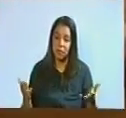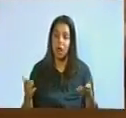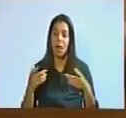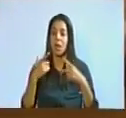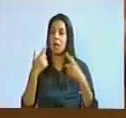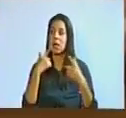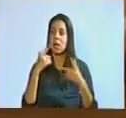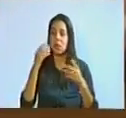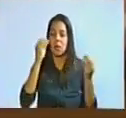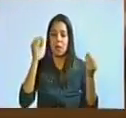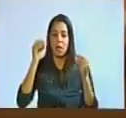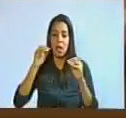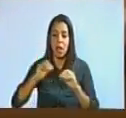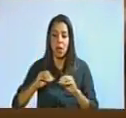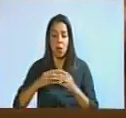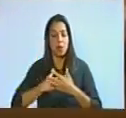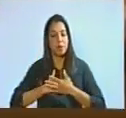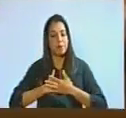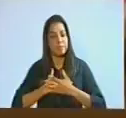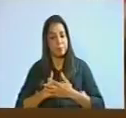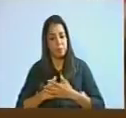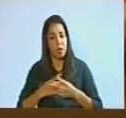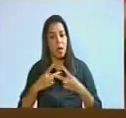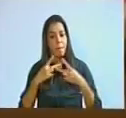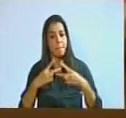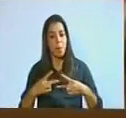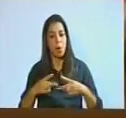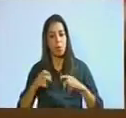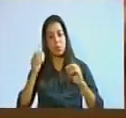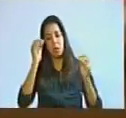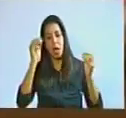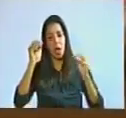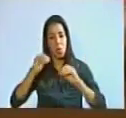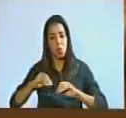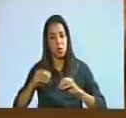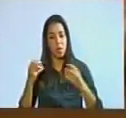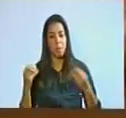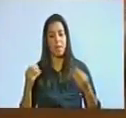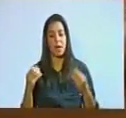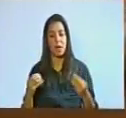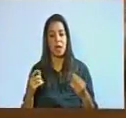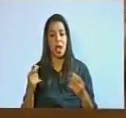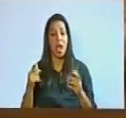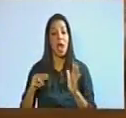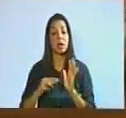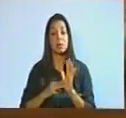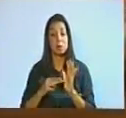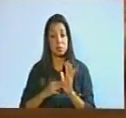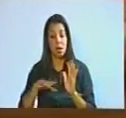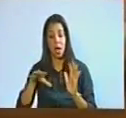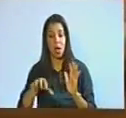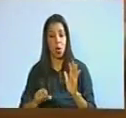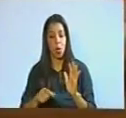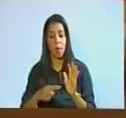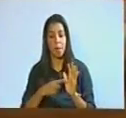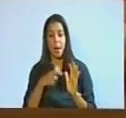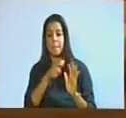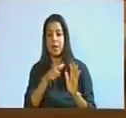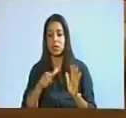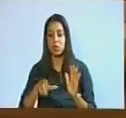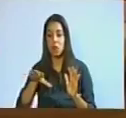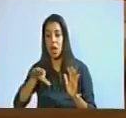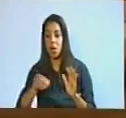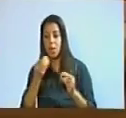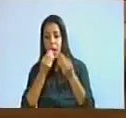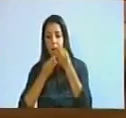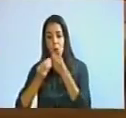celebración de convenios voluntarios y duraderos que permitan asegurar el acceso de las personas a